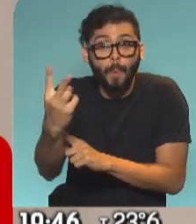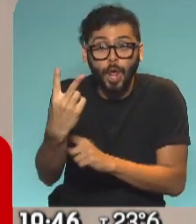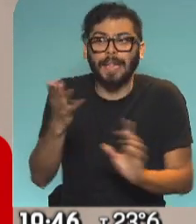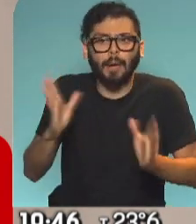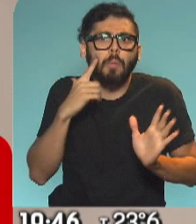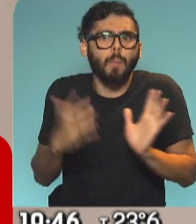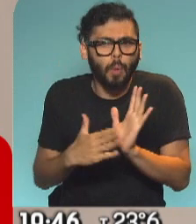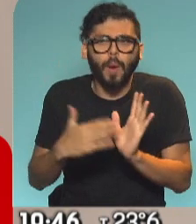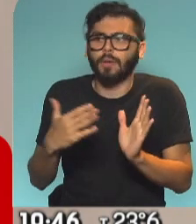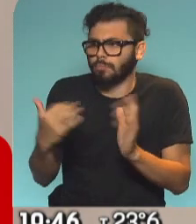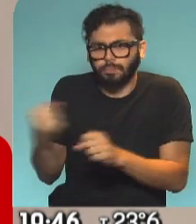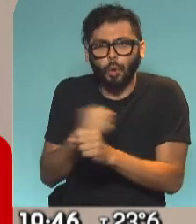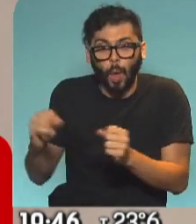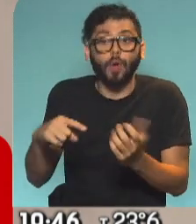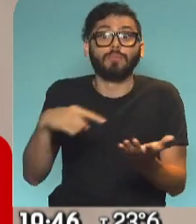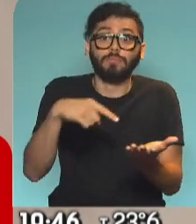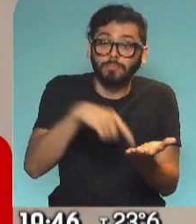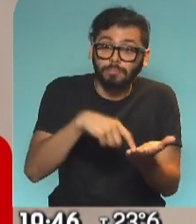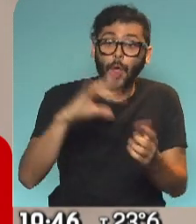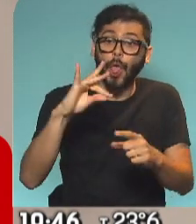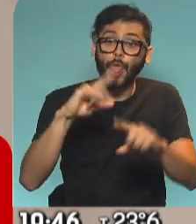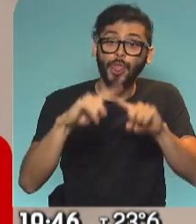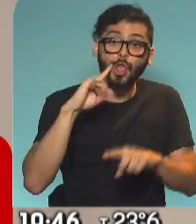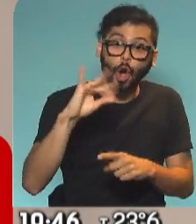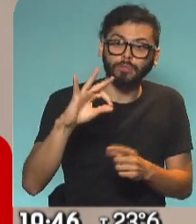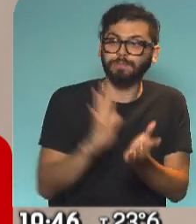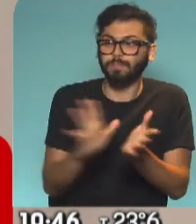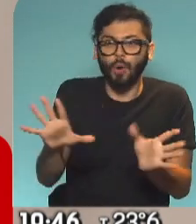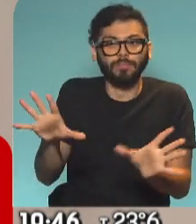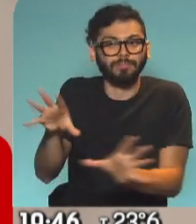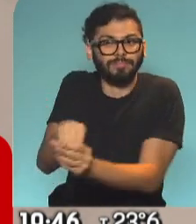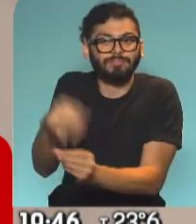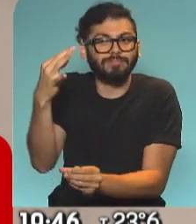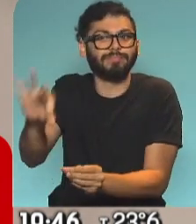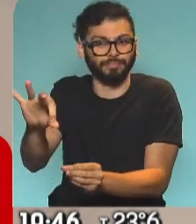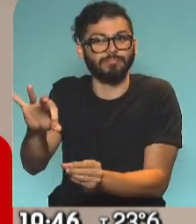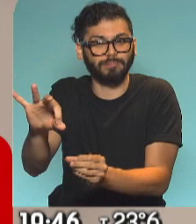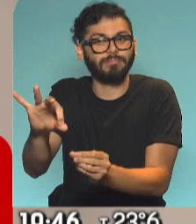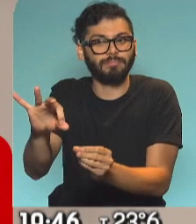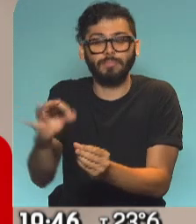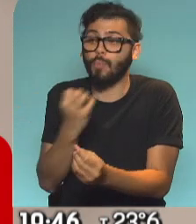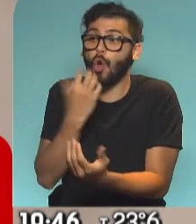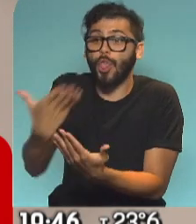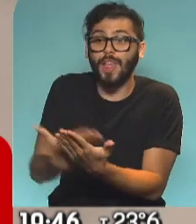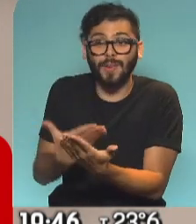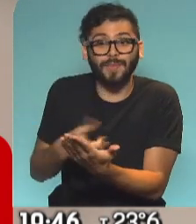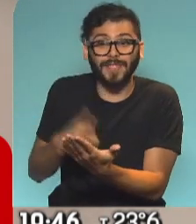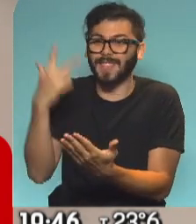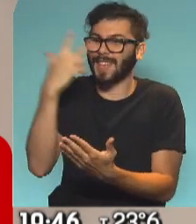este tratamiento estaría incluido dentro de ese apartado de la Declaración de